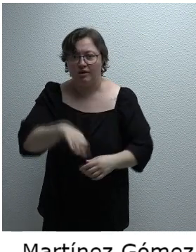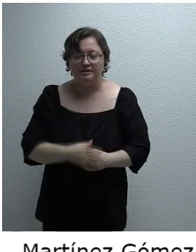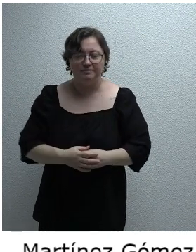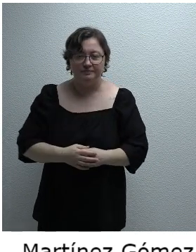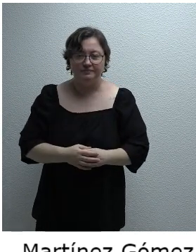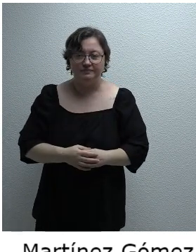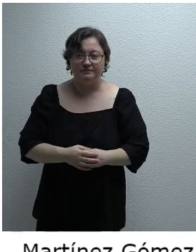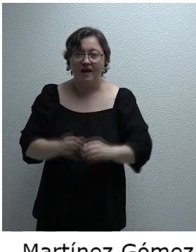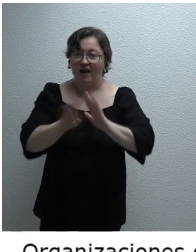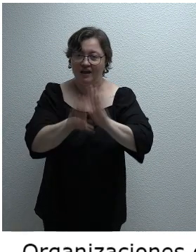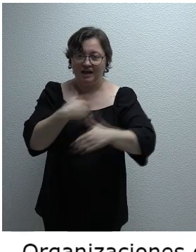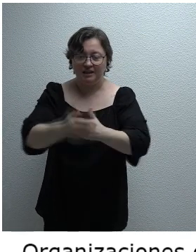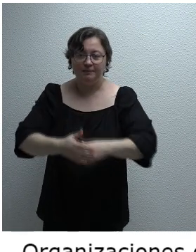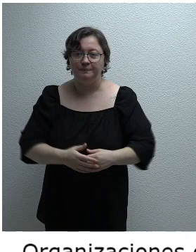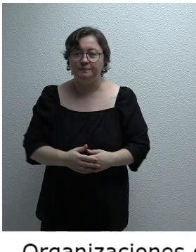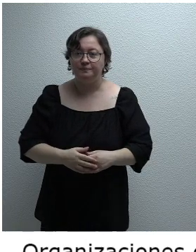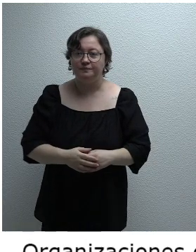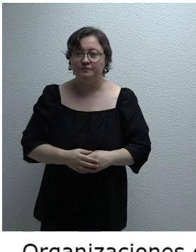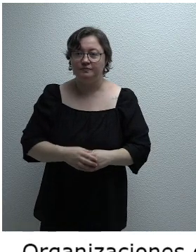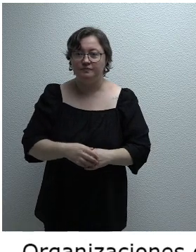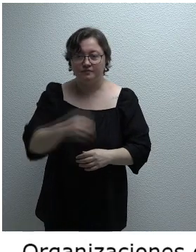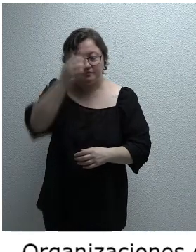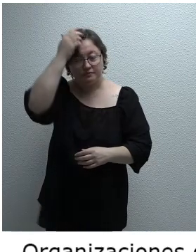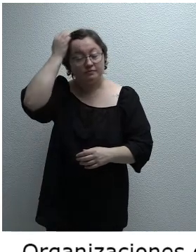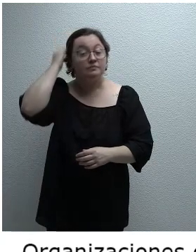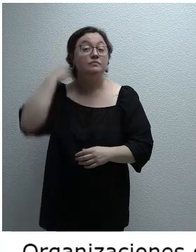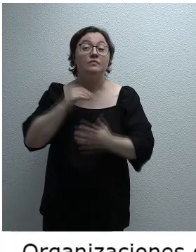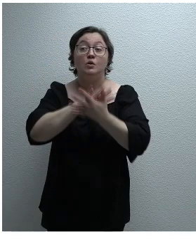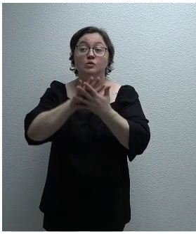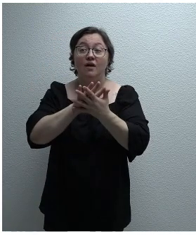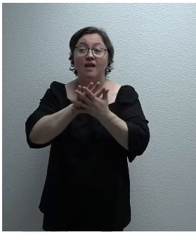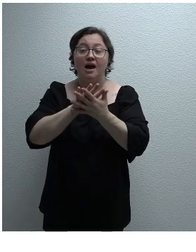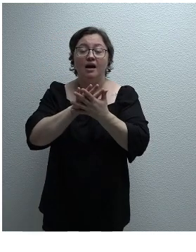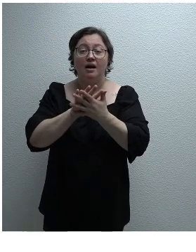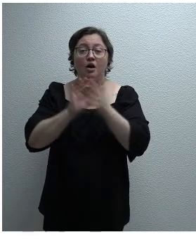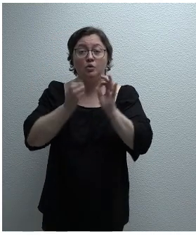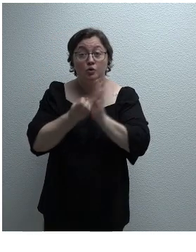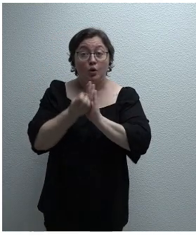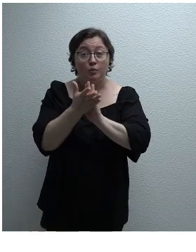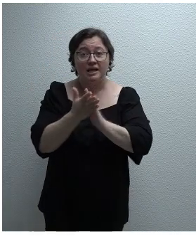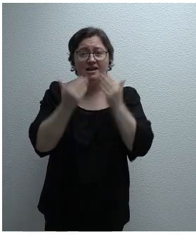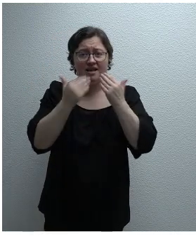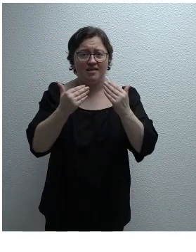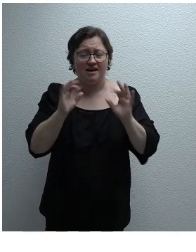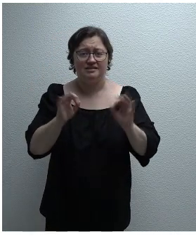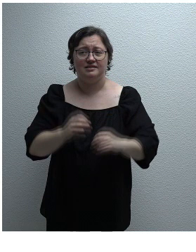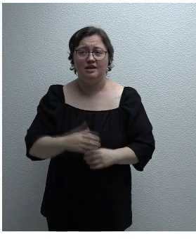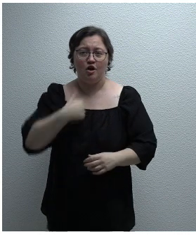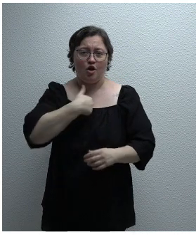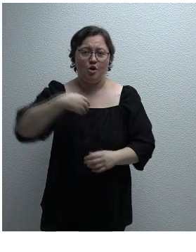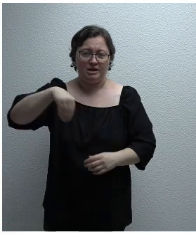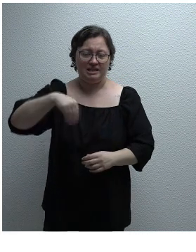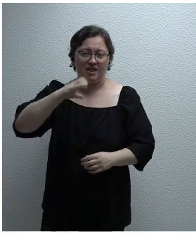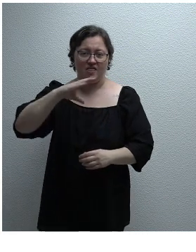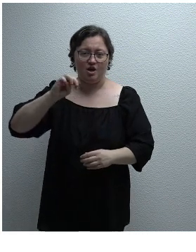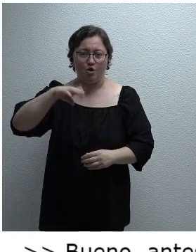Adelante. Bueno, antes de nada, Miguel Ángel, quiero trasladaros las gracias como presidente de